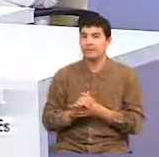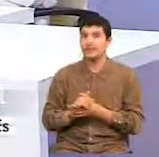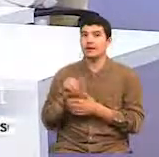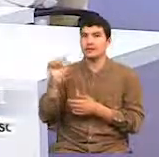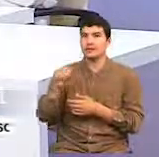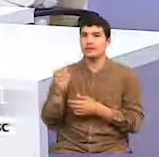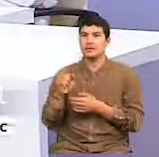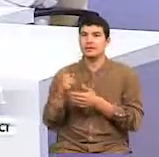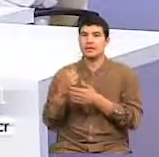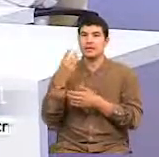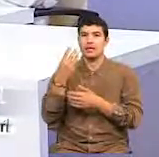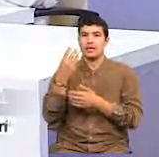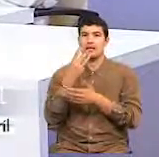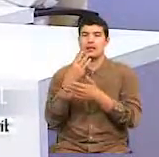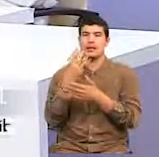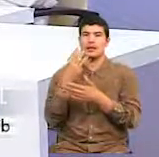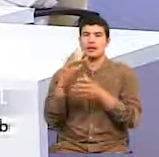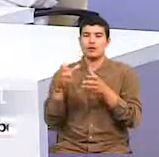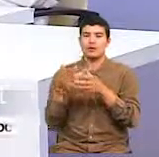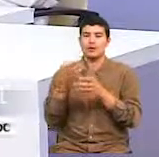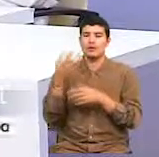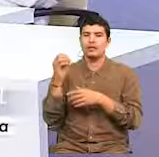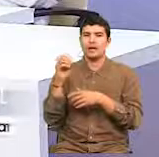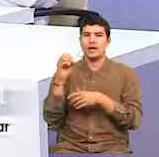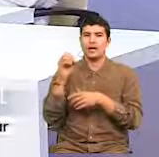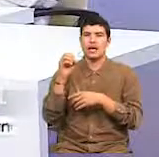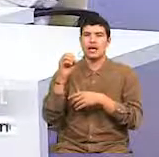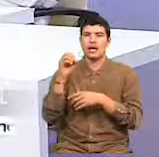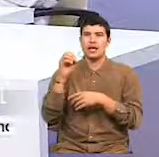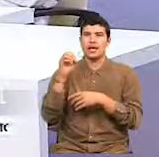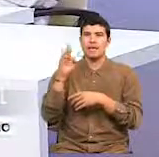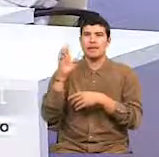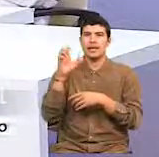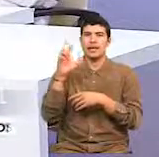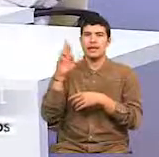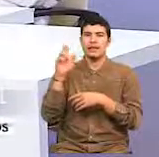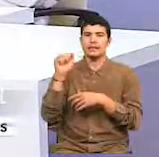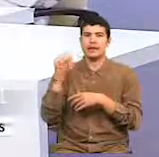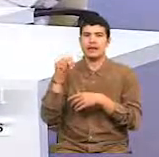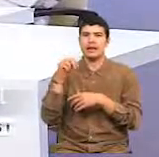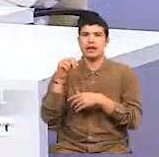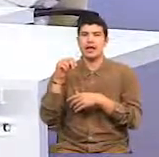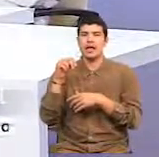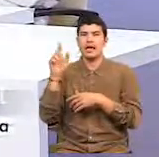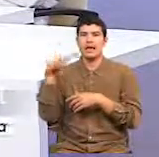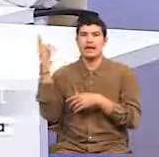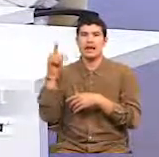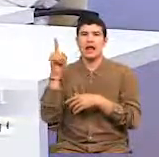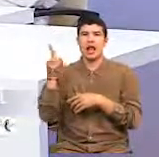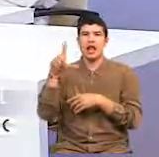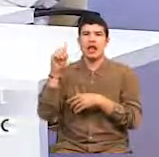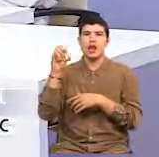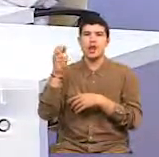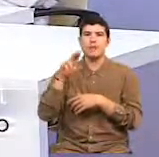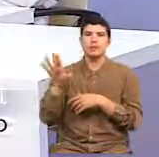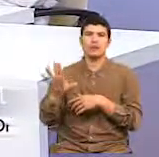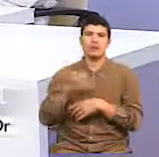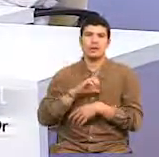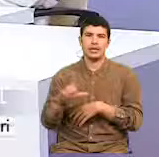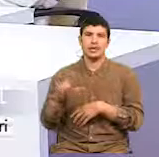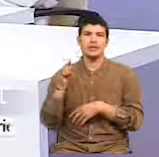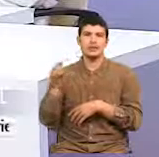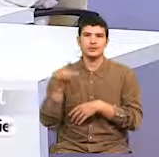de la Brigada 30 con el señor general Beltrán, a través del señor general López, que es el comandante de la Fuerza de Tarea Vulcano,